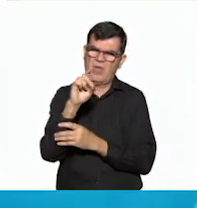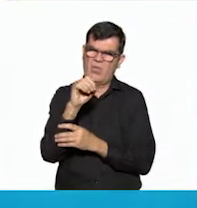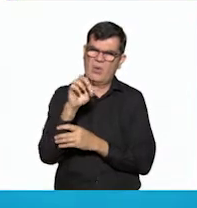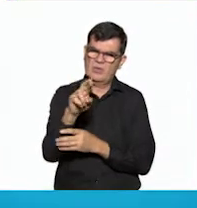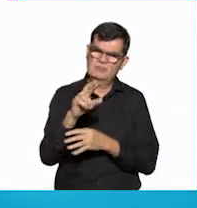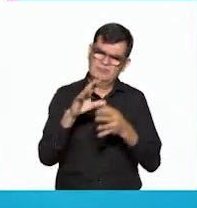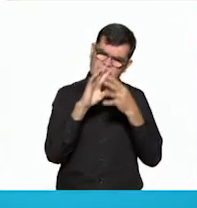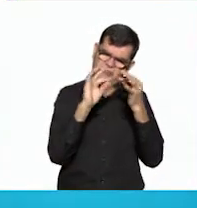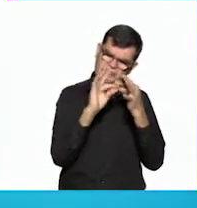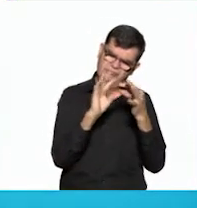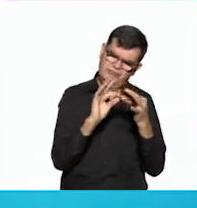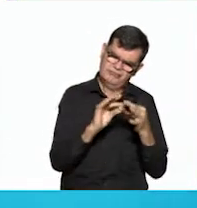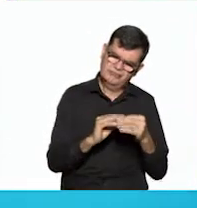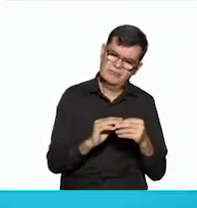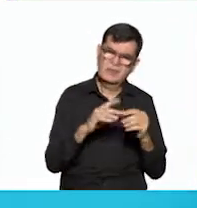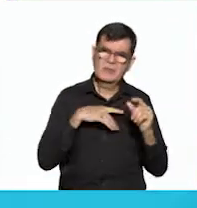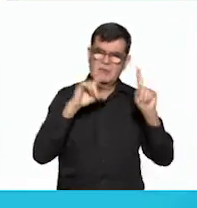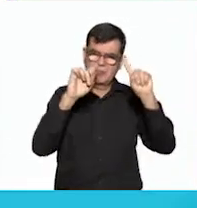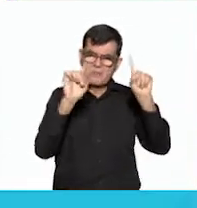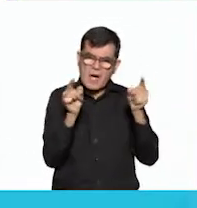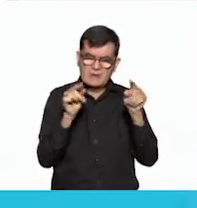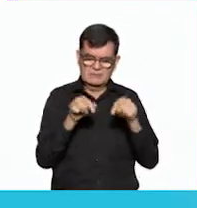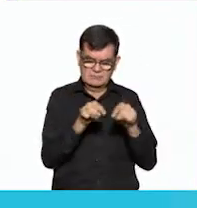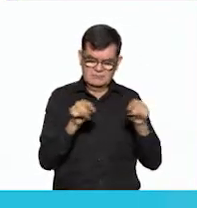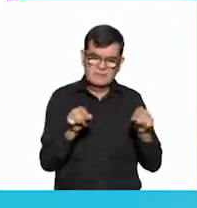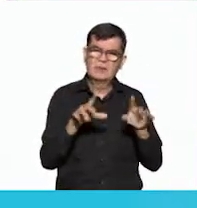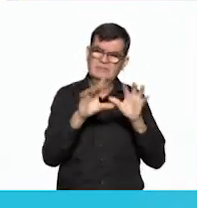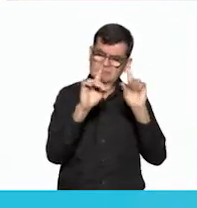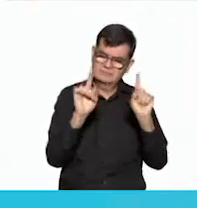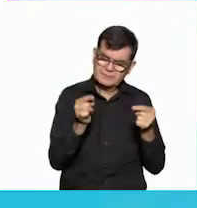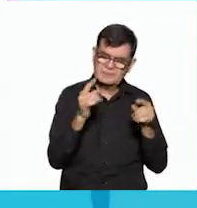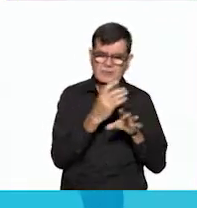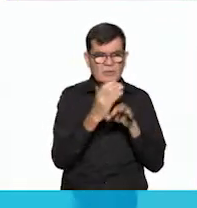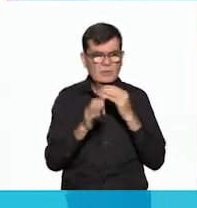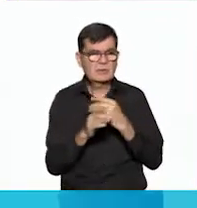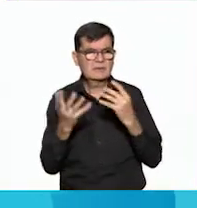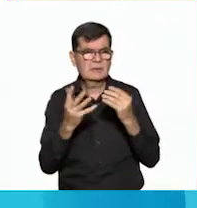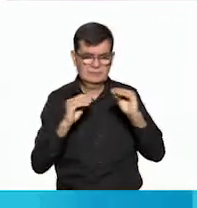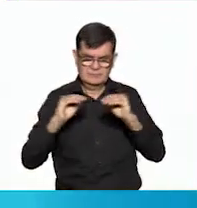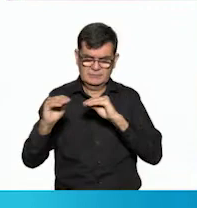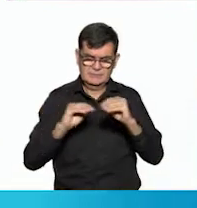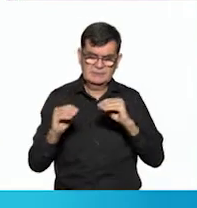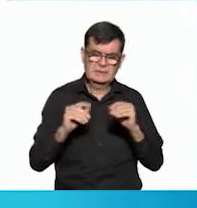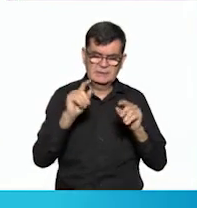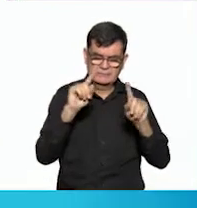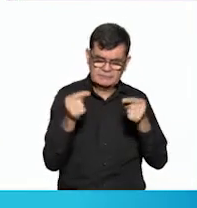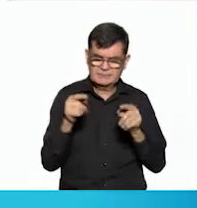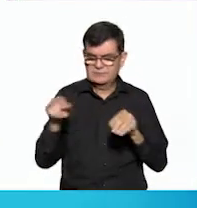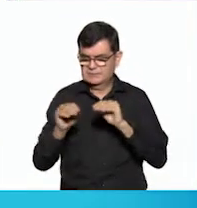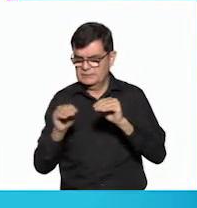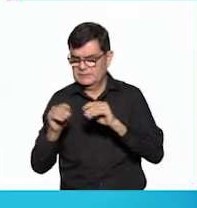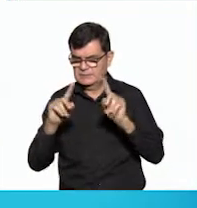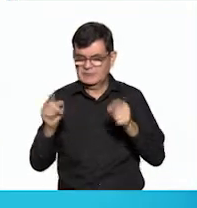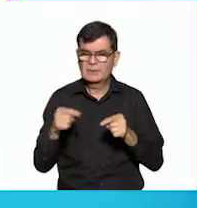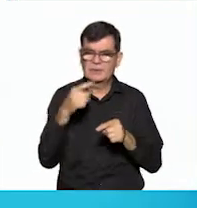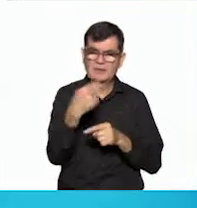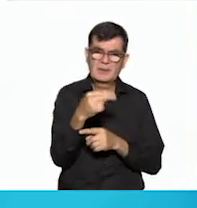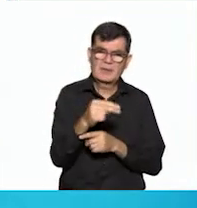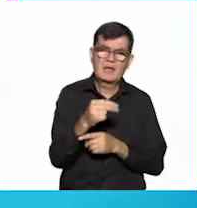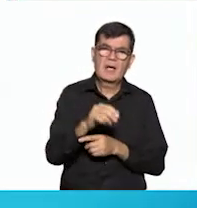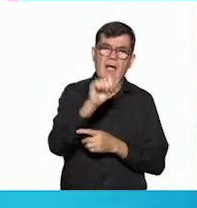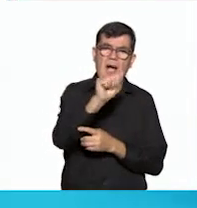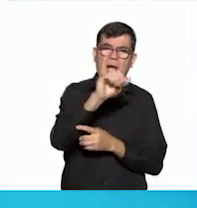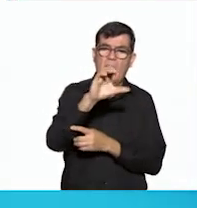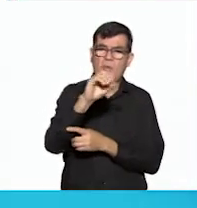entre paréntesis, tenemos algunas acciones que hacen los personajes y a eso